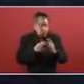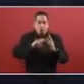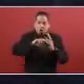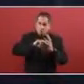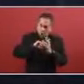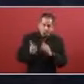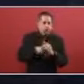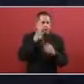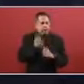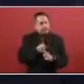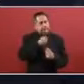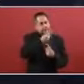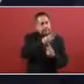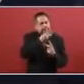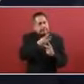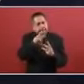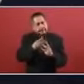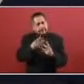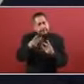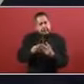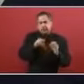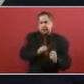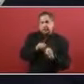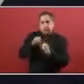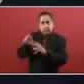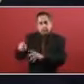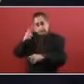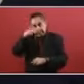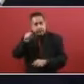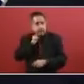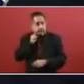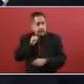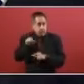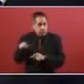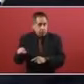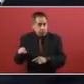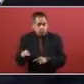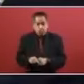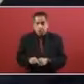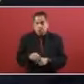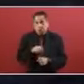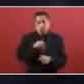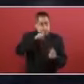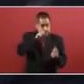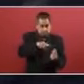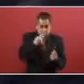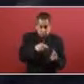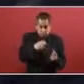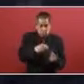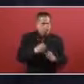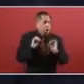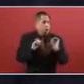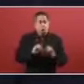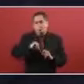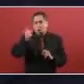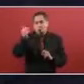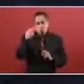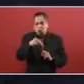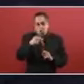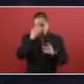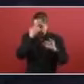manda de nuevo las ternas. Pueden ser otros nombres o pueden ser los mismos.